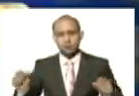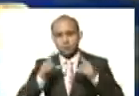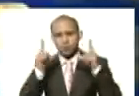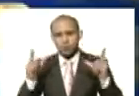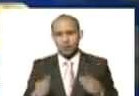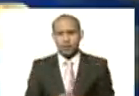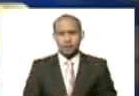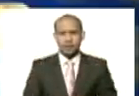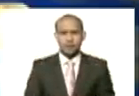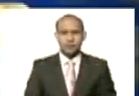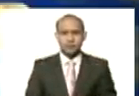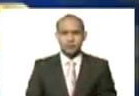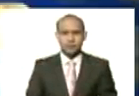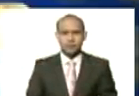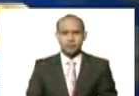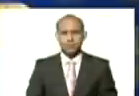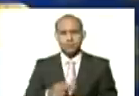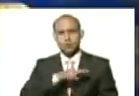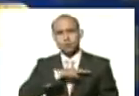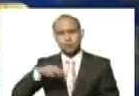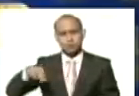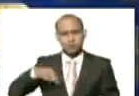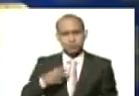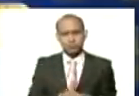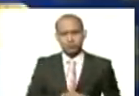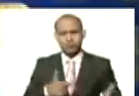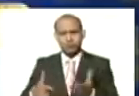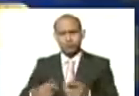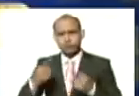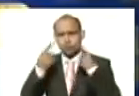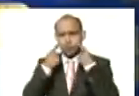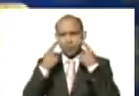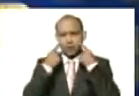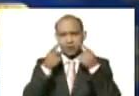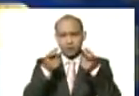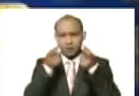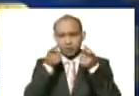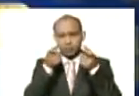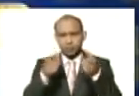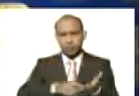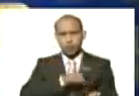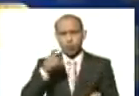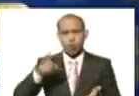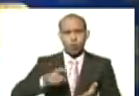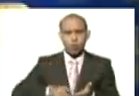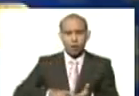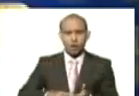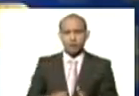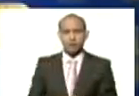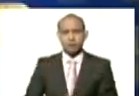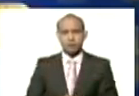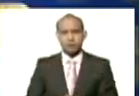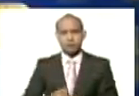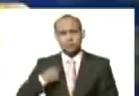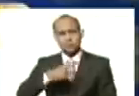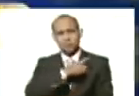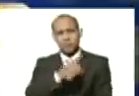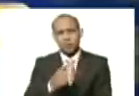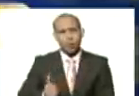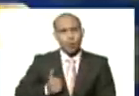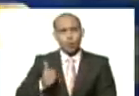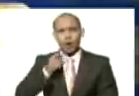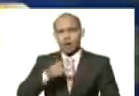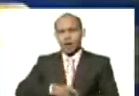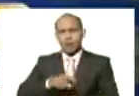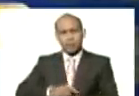sorpresiva. Así que todas las fuerzas tienen que estar pendientes de las órdenes, porque en cualquier momento